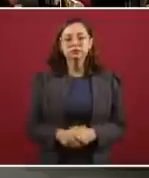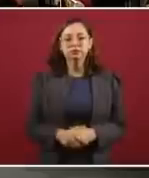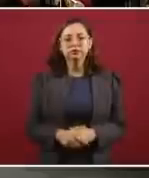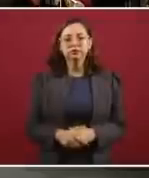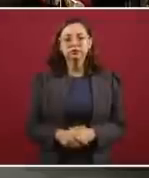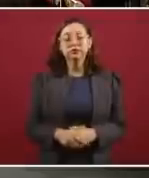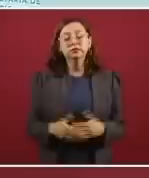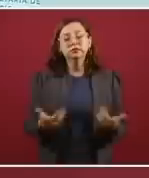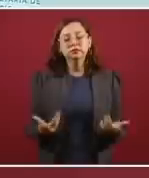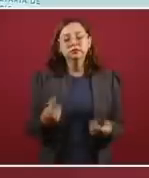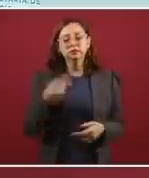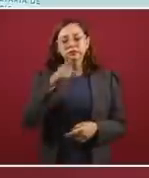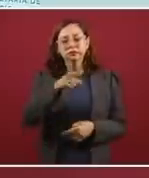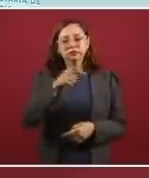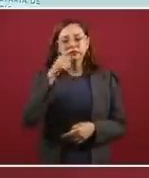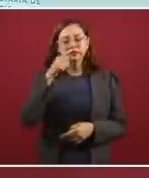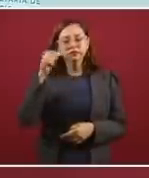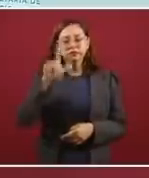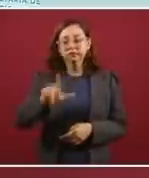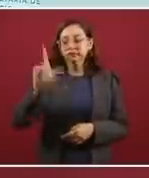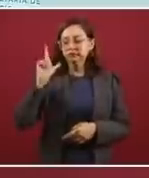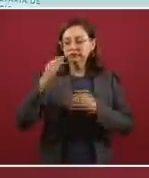tono su declaración del día lunes,